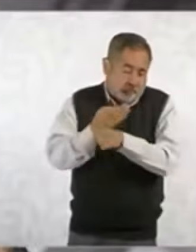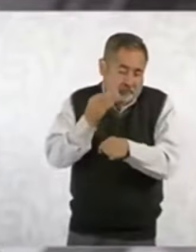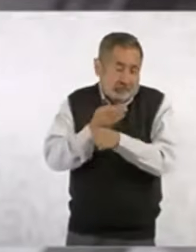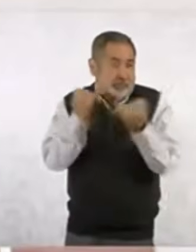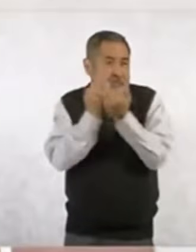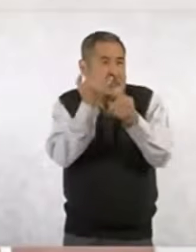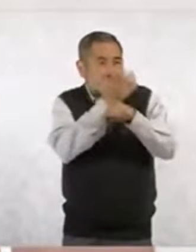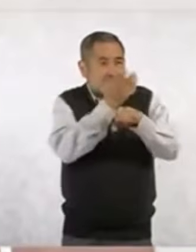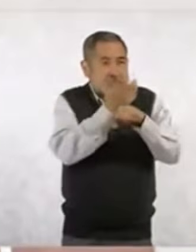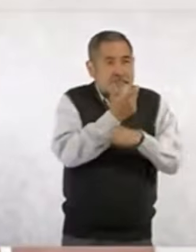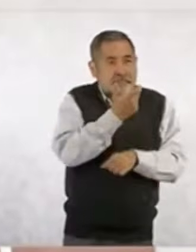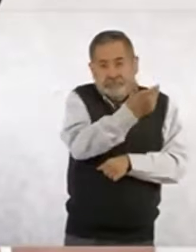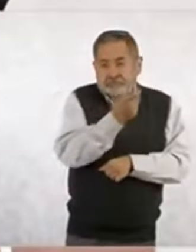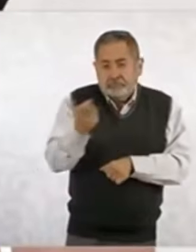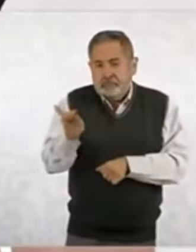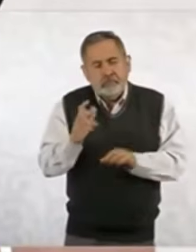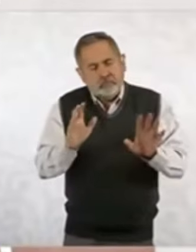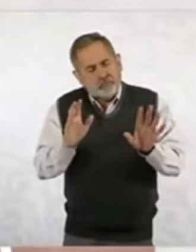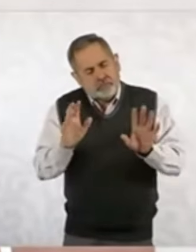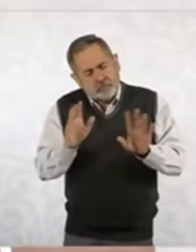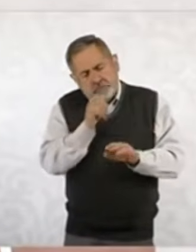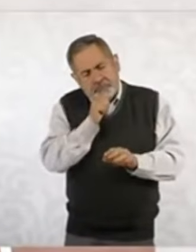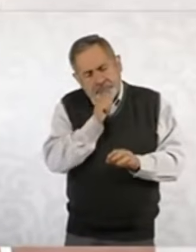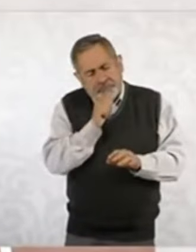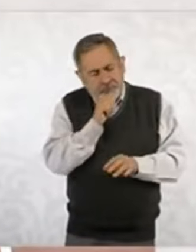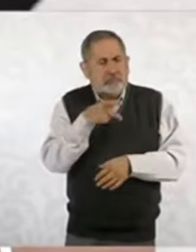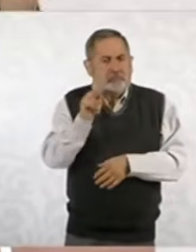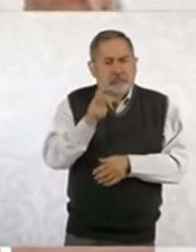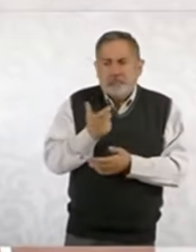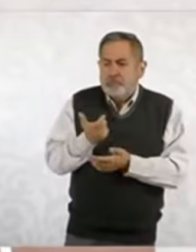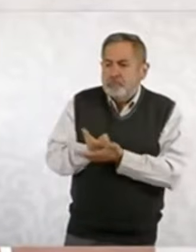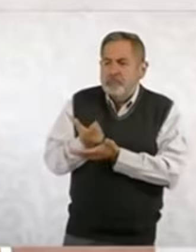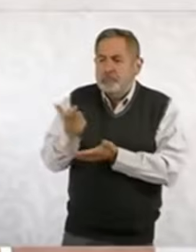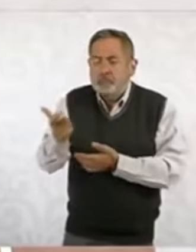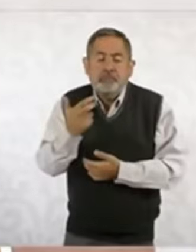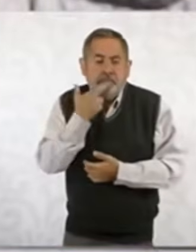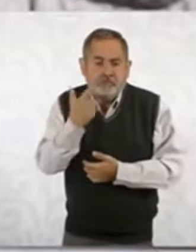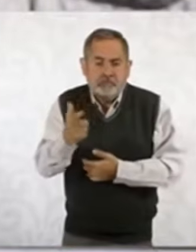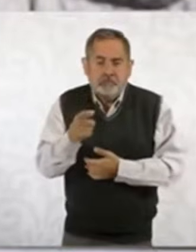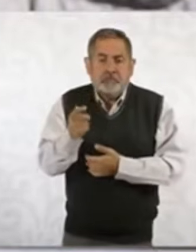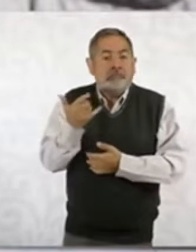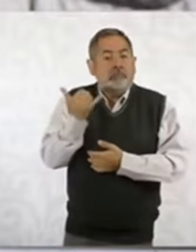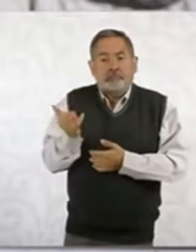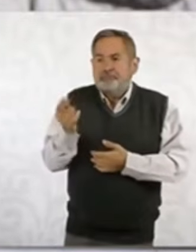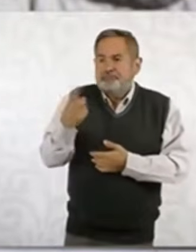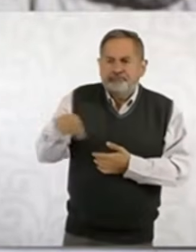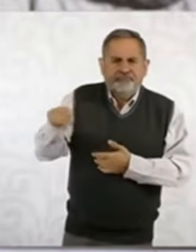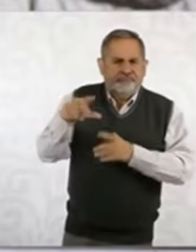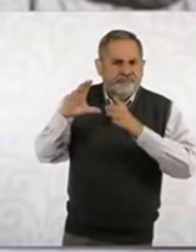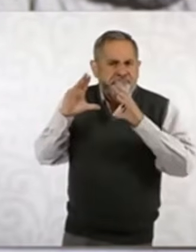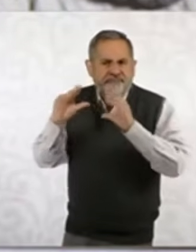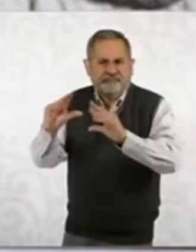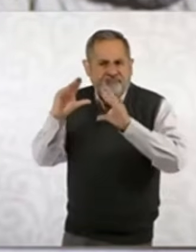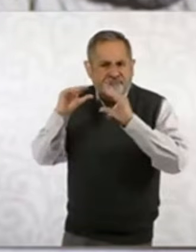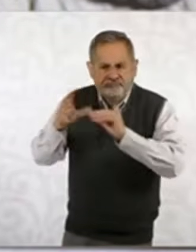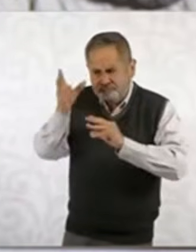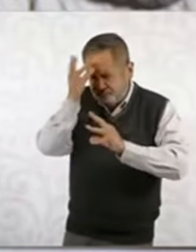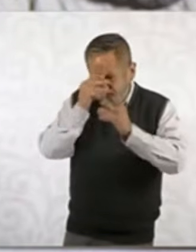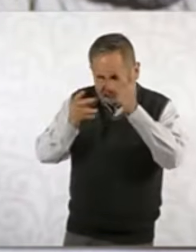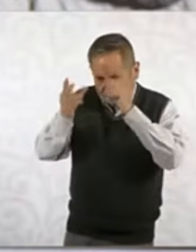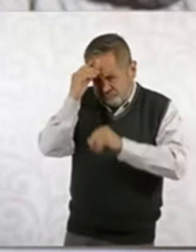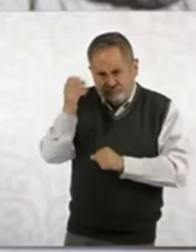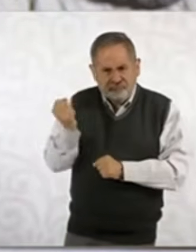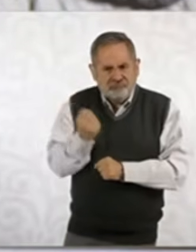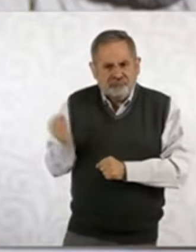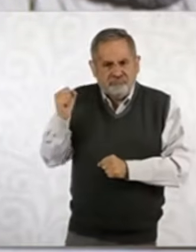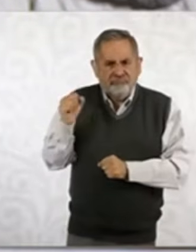Unidos, son mejores salarios, pero sobre todo es la capacitación y la gran característica de